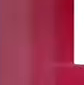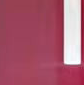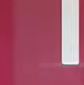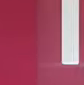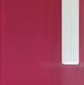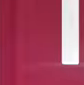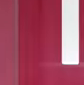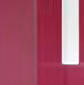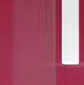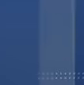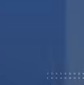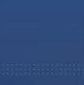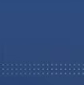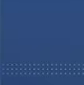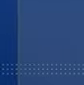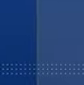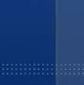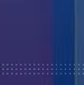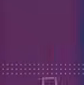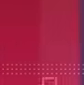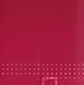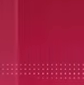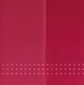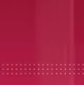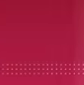En instantes, en...